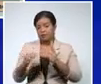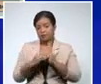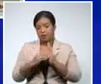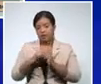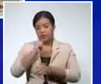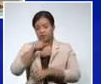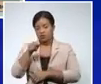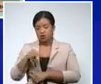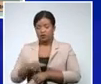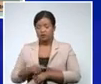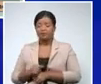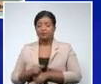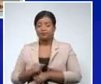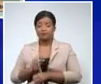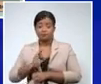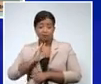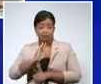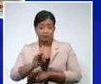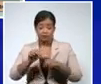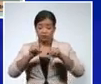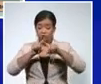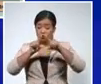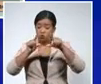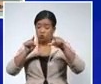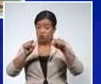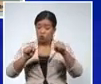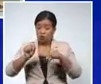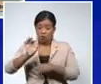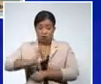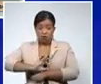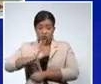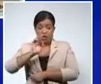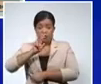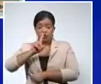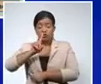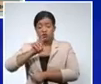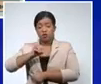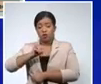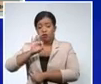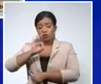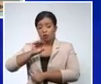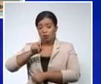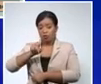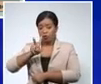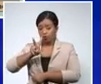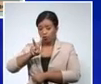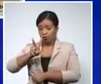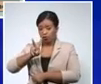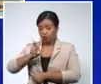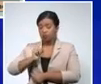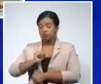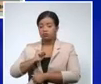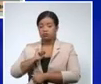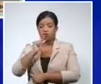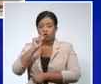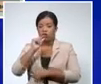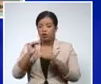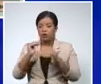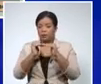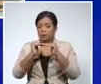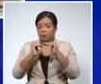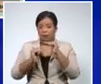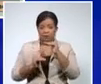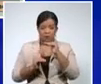esta forma, Cuba, con una tasa de 108,2, discretamente inferior, y las